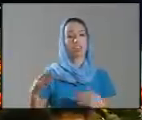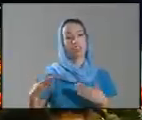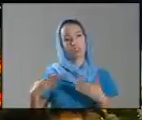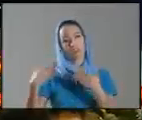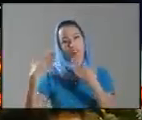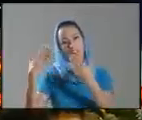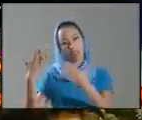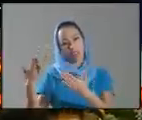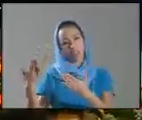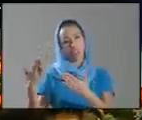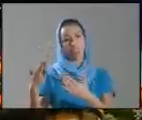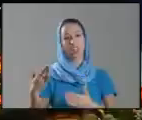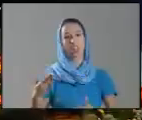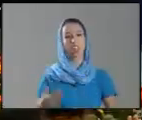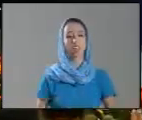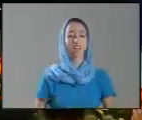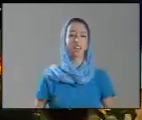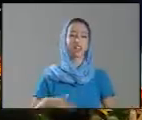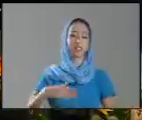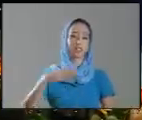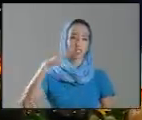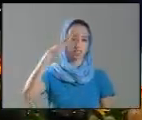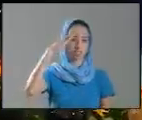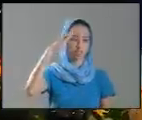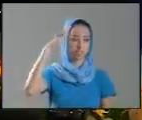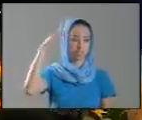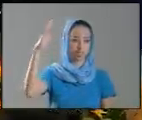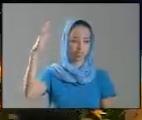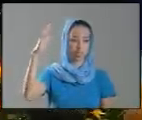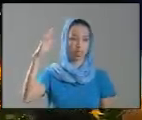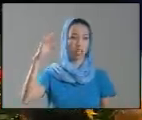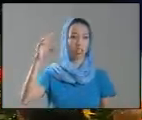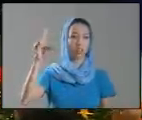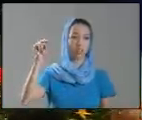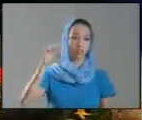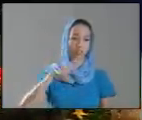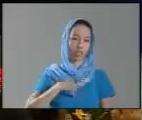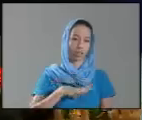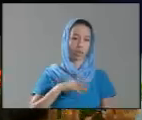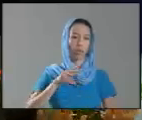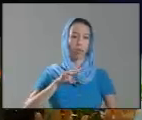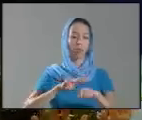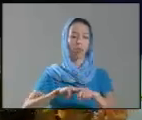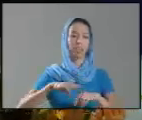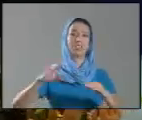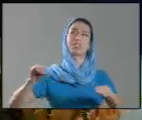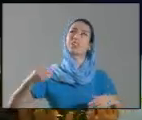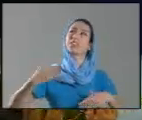Tengo más que dar.